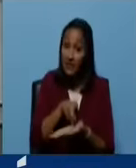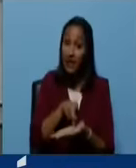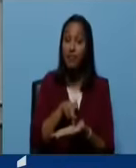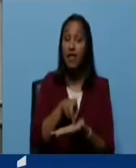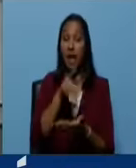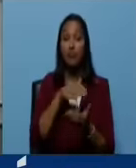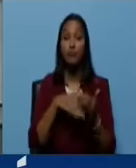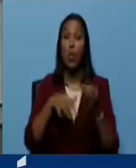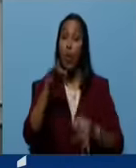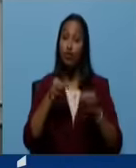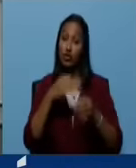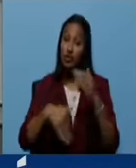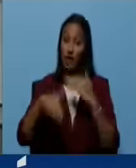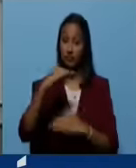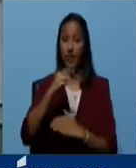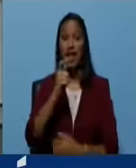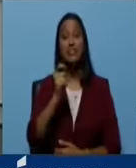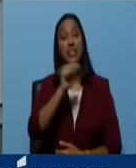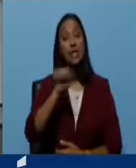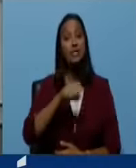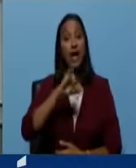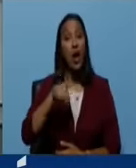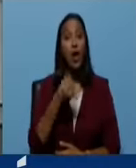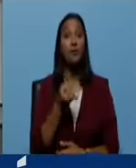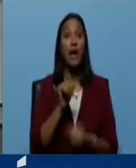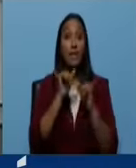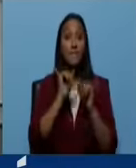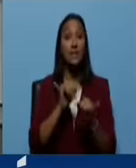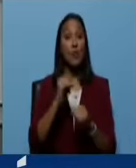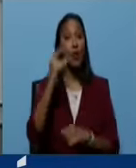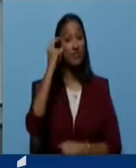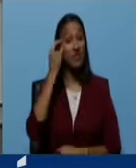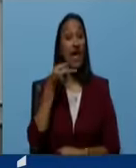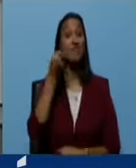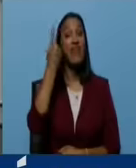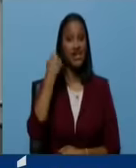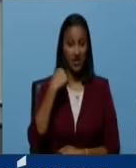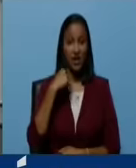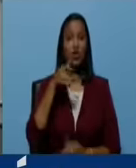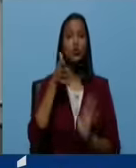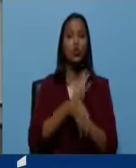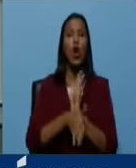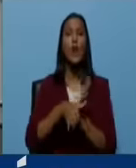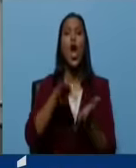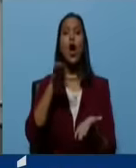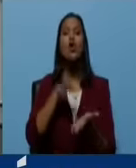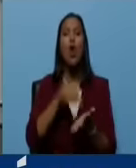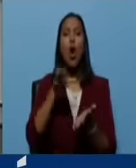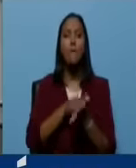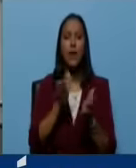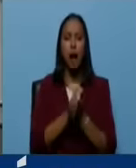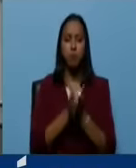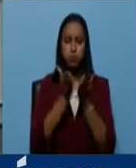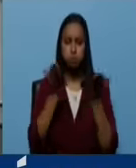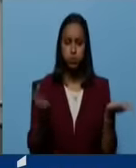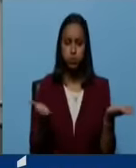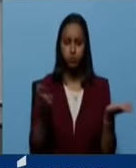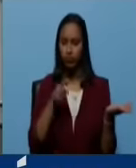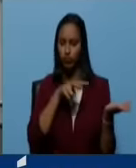Nosotros, de la sala electoral, el mismo día de ayer, recibimos copia certificada de la decisión